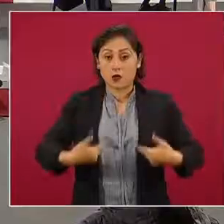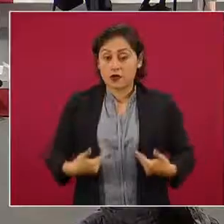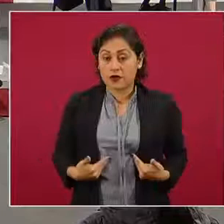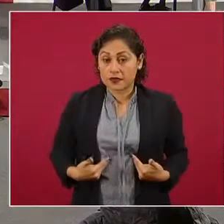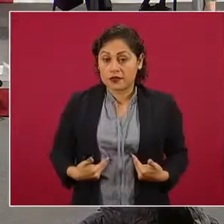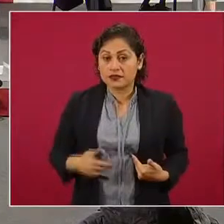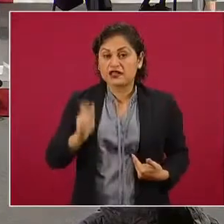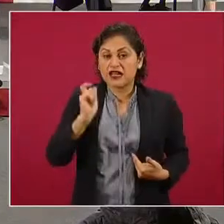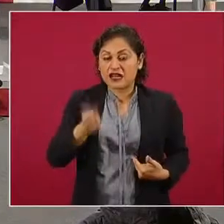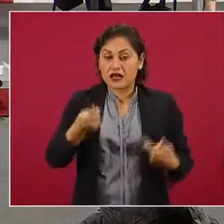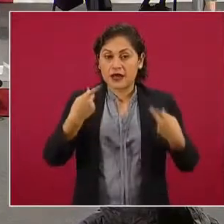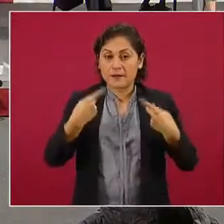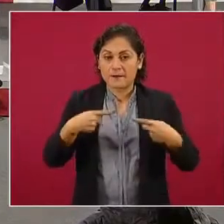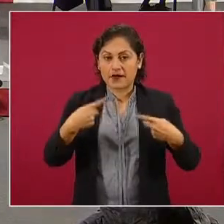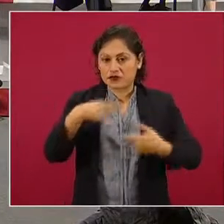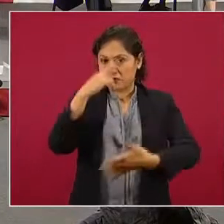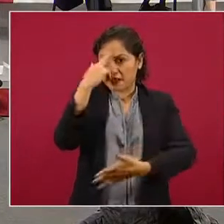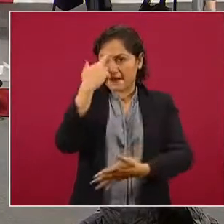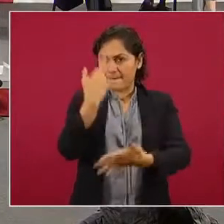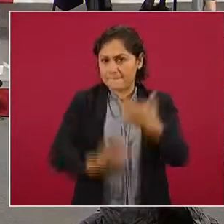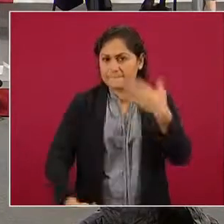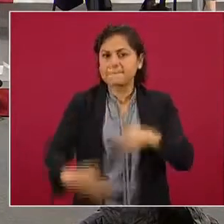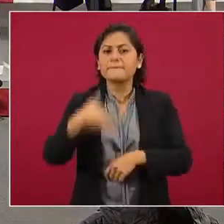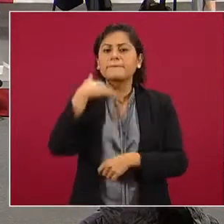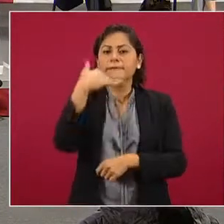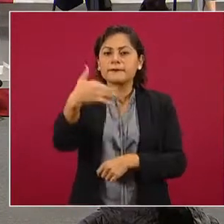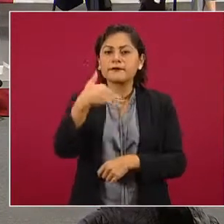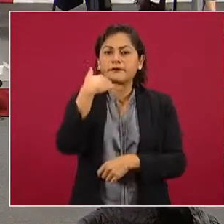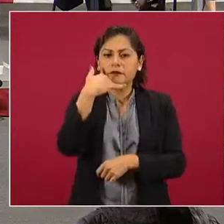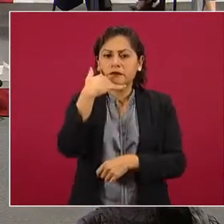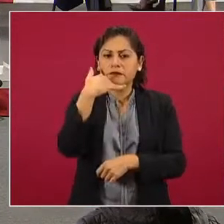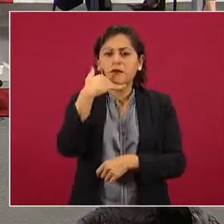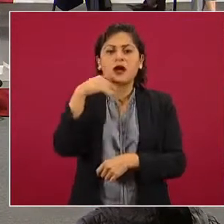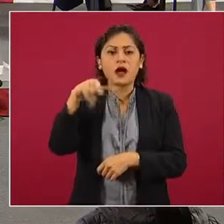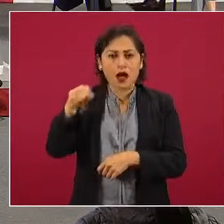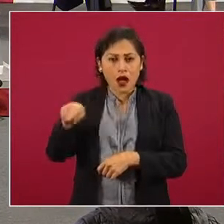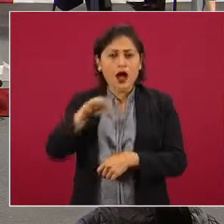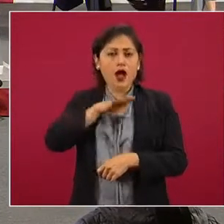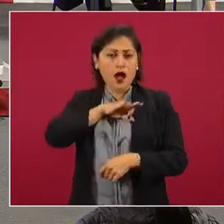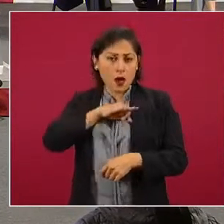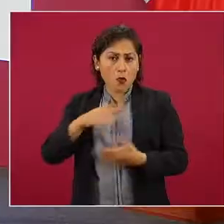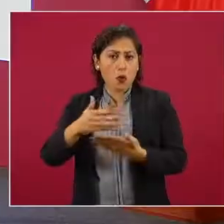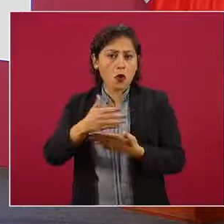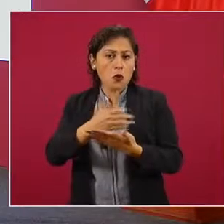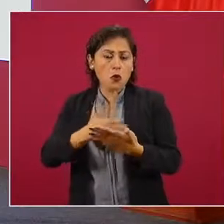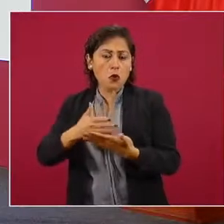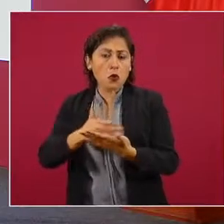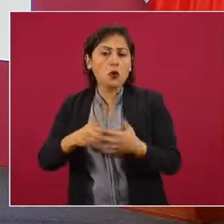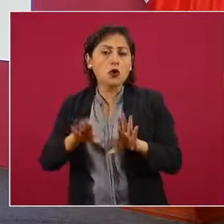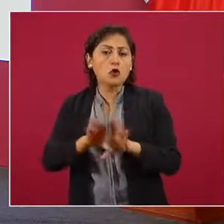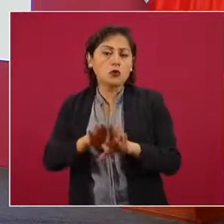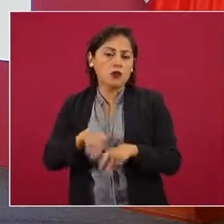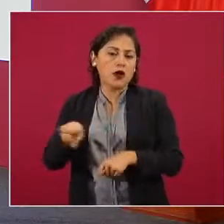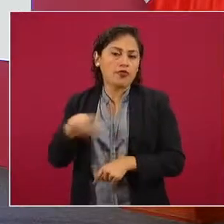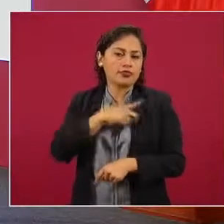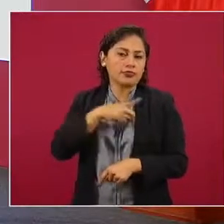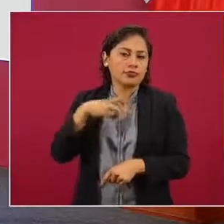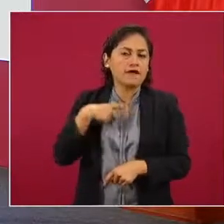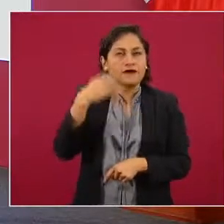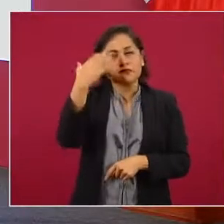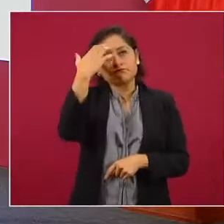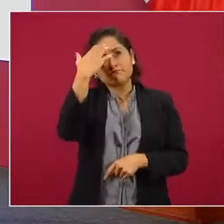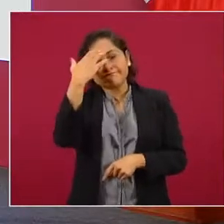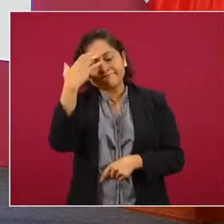Los criminales y corruptos pueden redimirse por medio de la reflexión, la